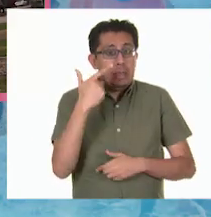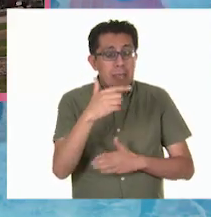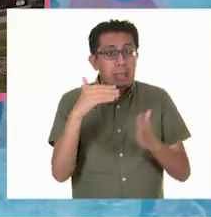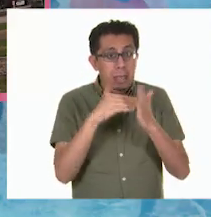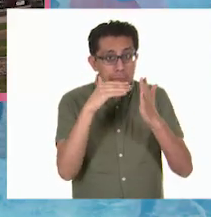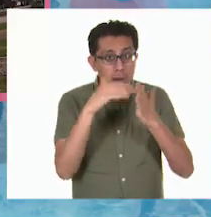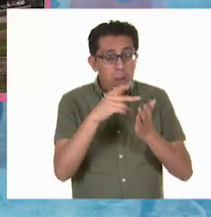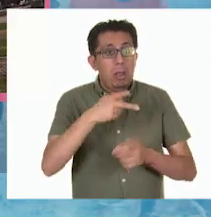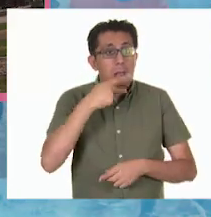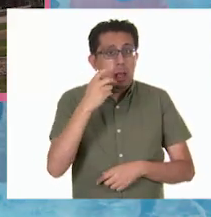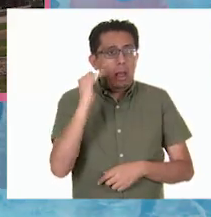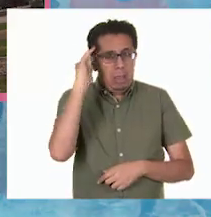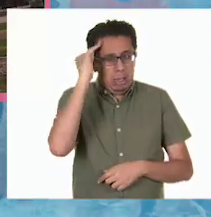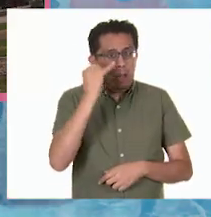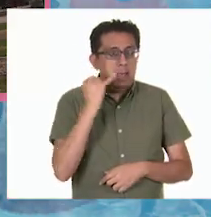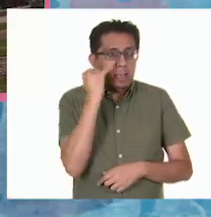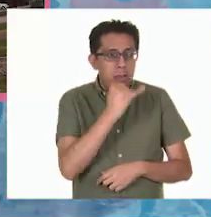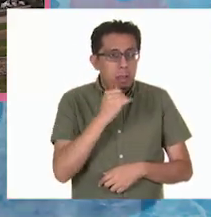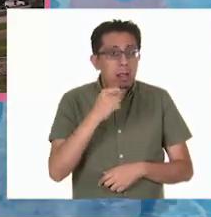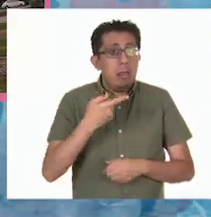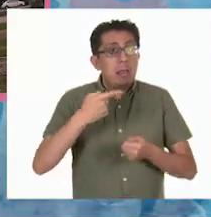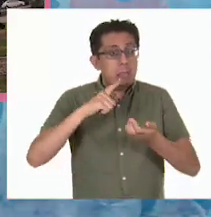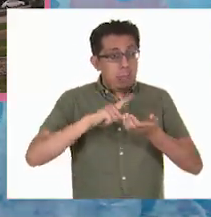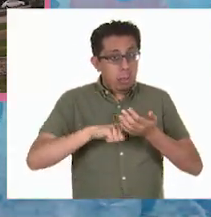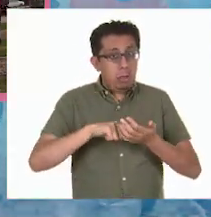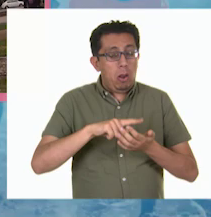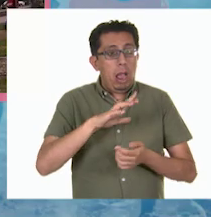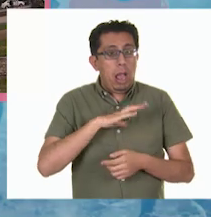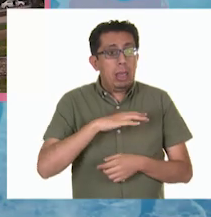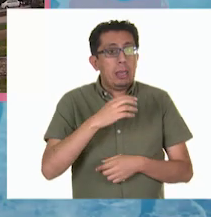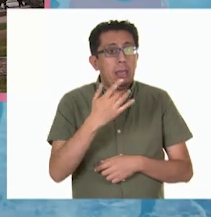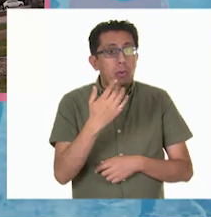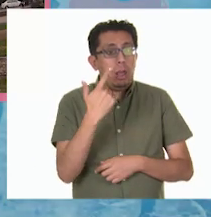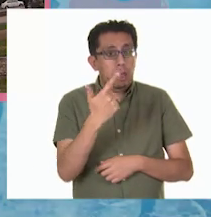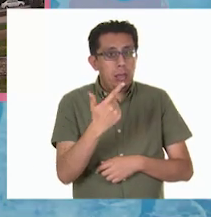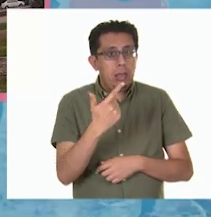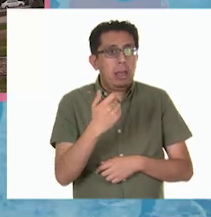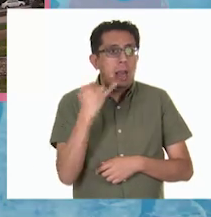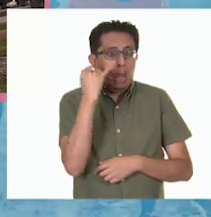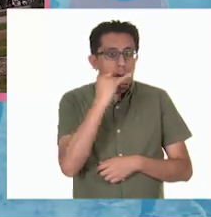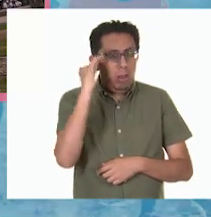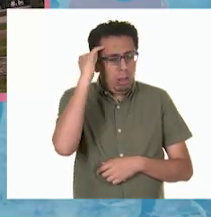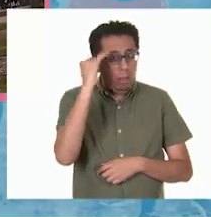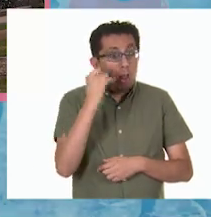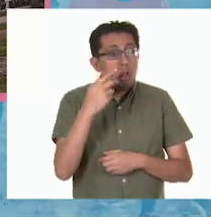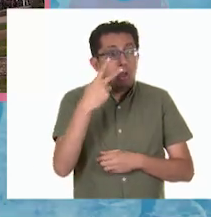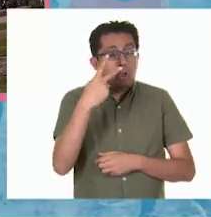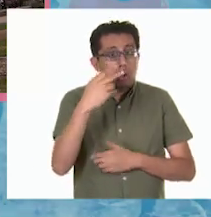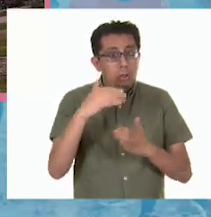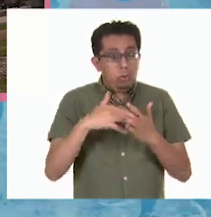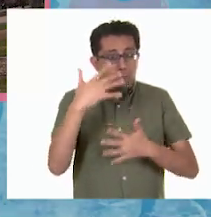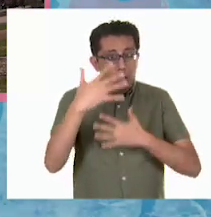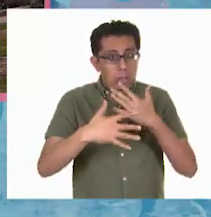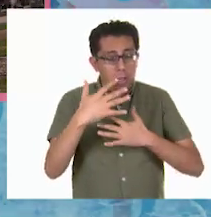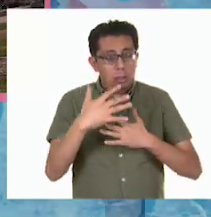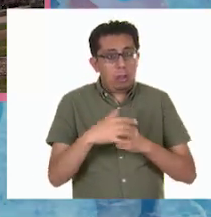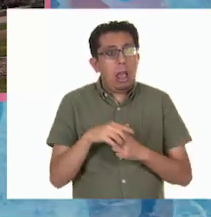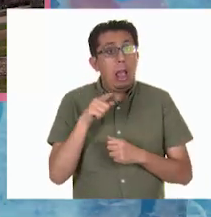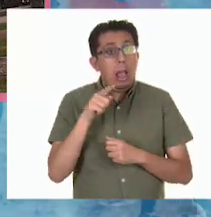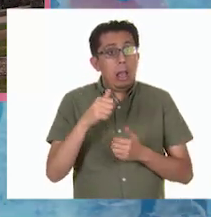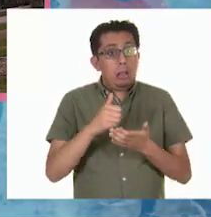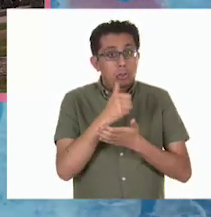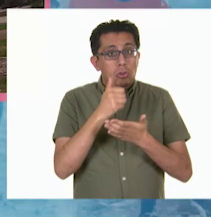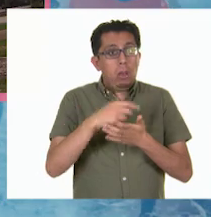México hay 57 lenguas indígenas. Hasta el 2015, el 1.5% de la población capitalina